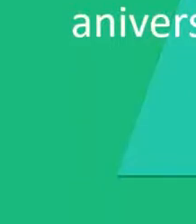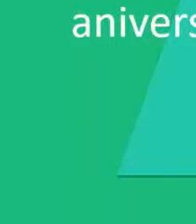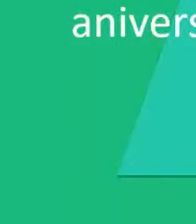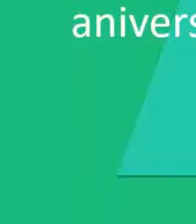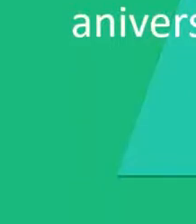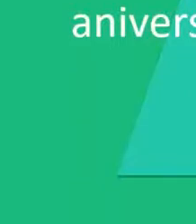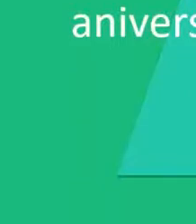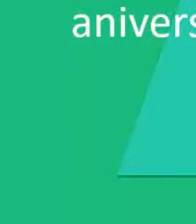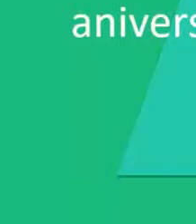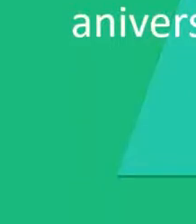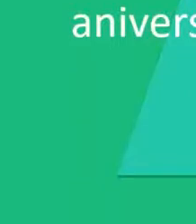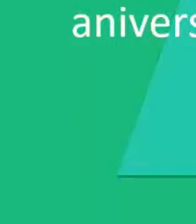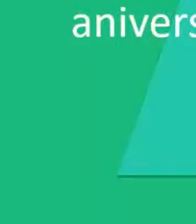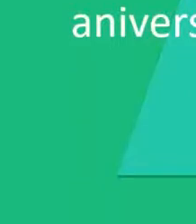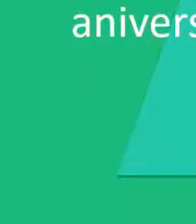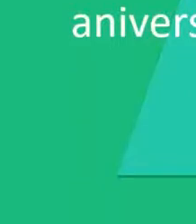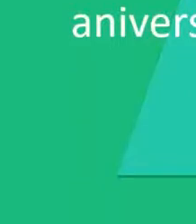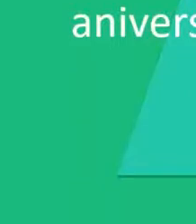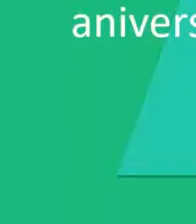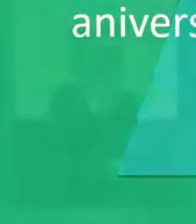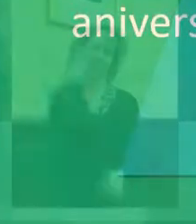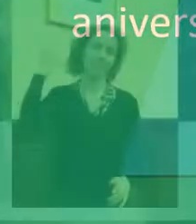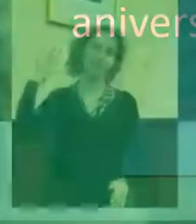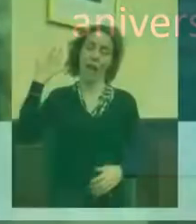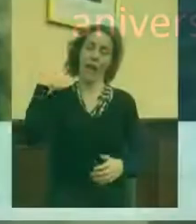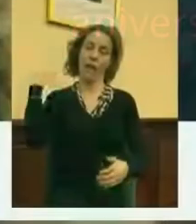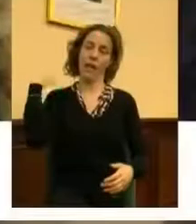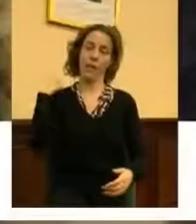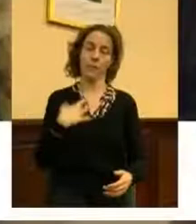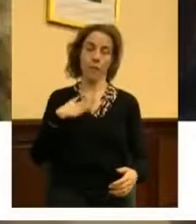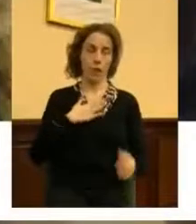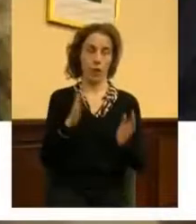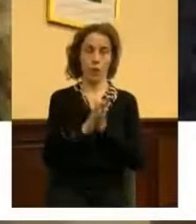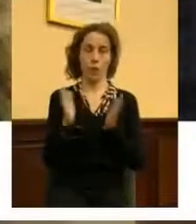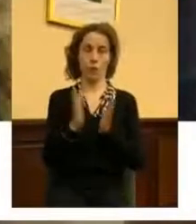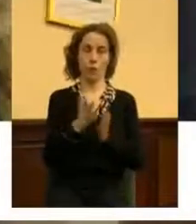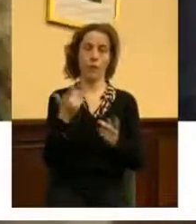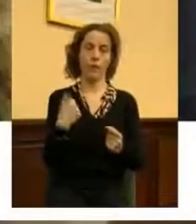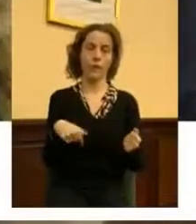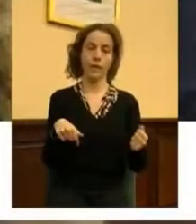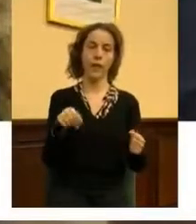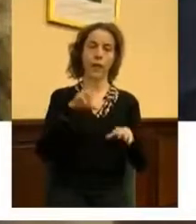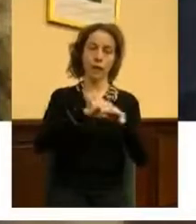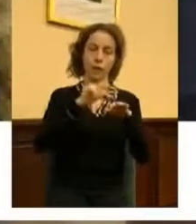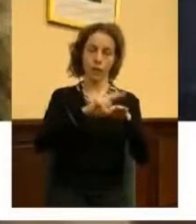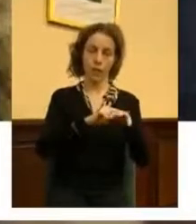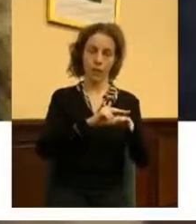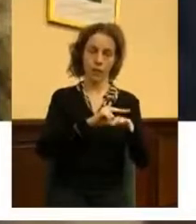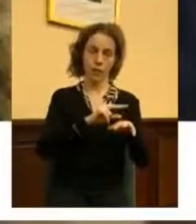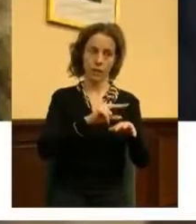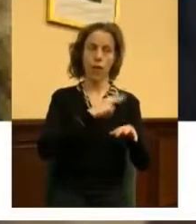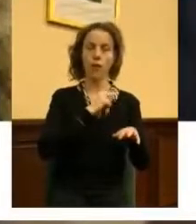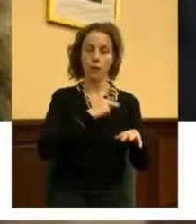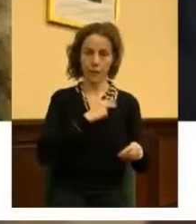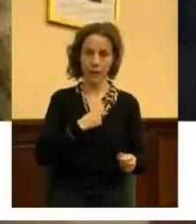En el mandato anterior, nuestra compañera, concejala de Educación, Isabel Cruceta,